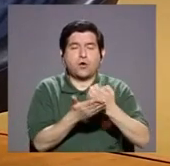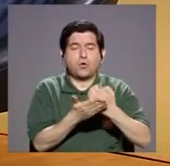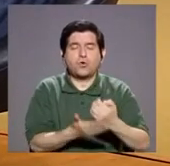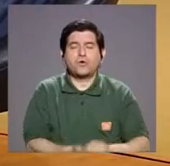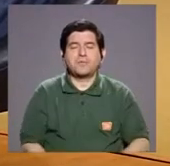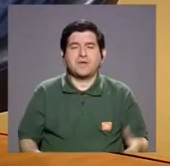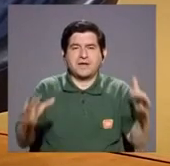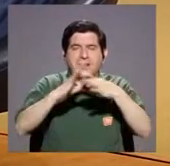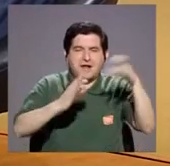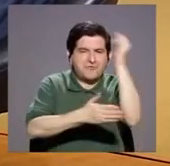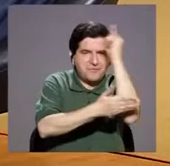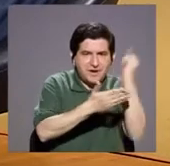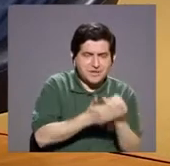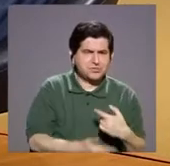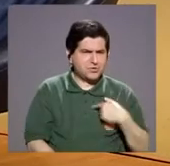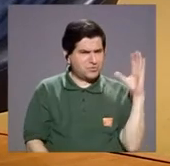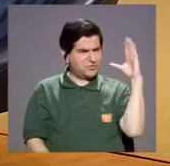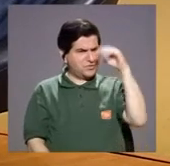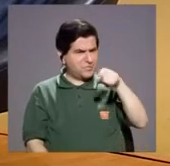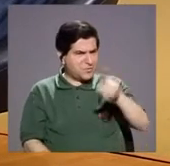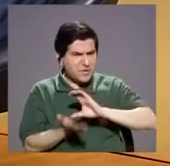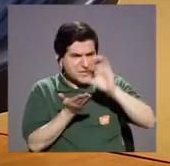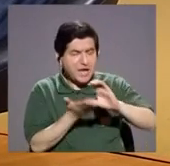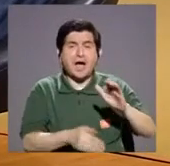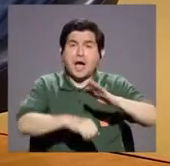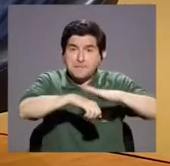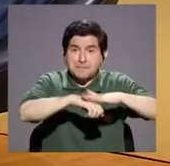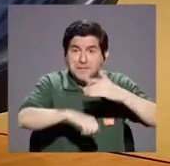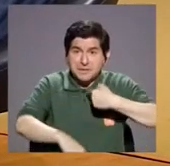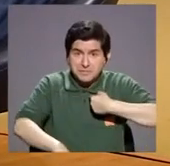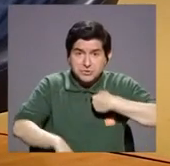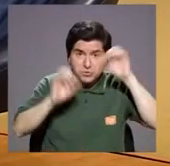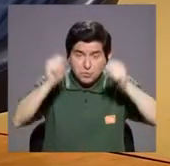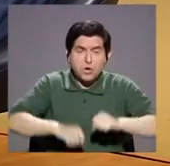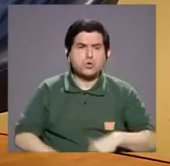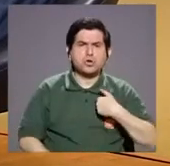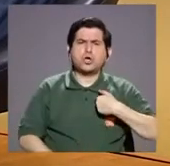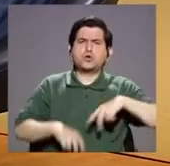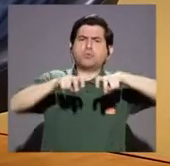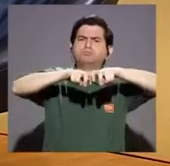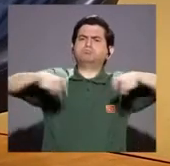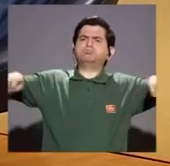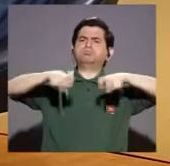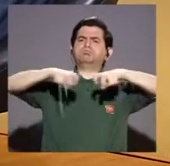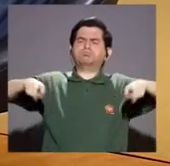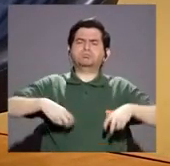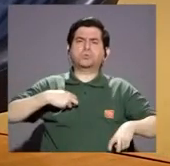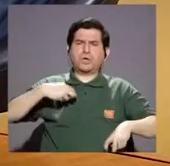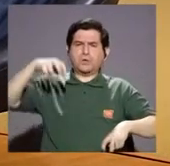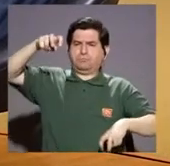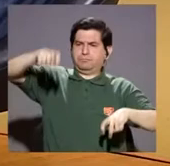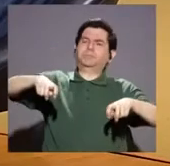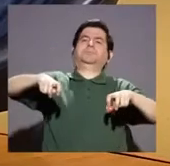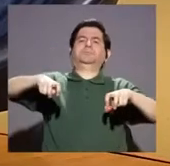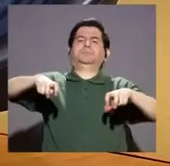donde vi que iba a dar ese curso le pedí permiso y me fui a sentar con los muchachos